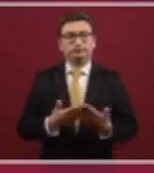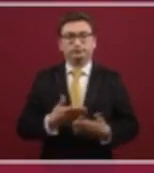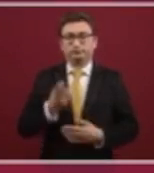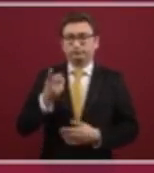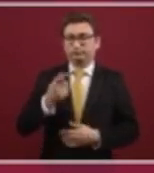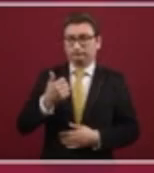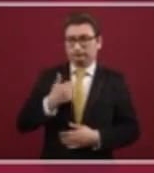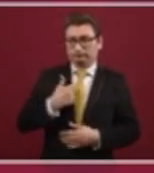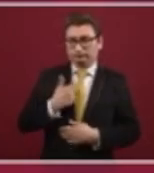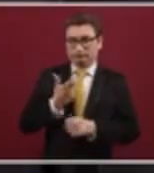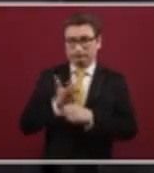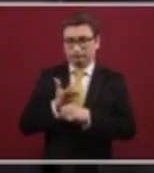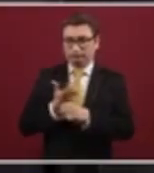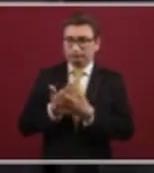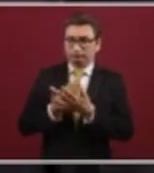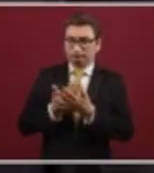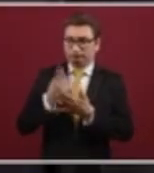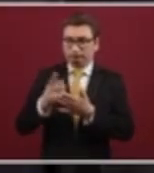Unidos.